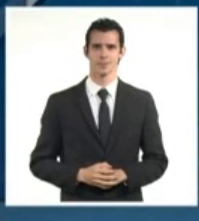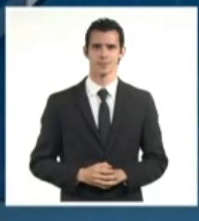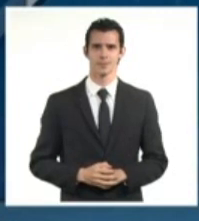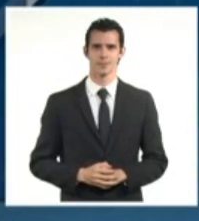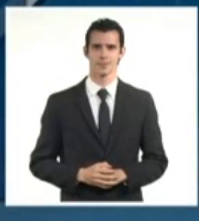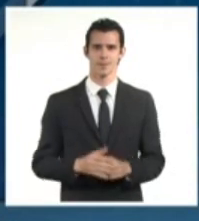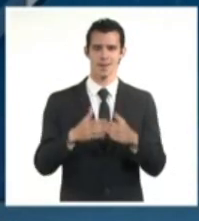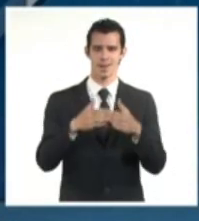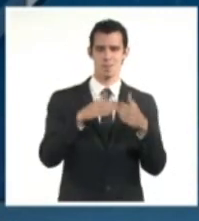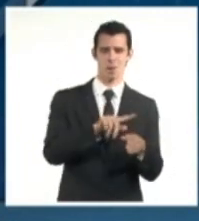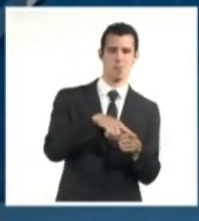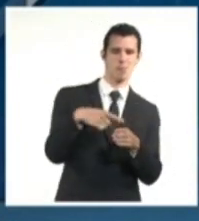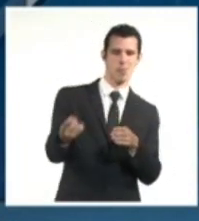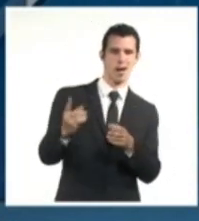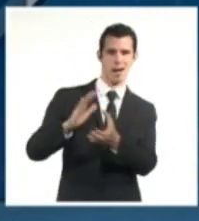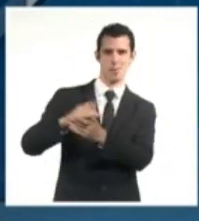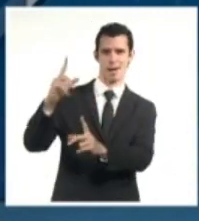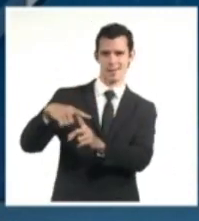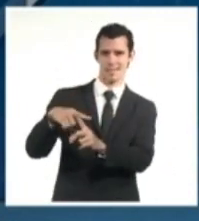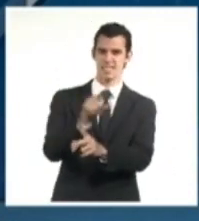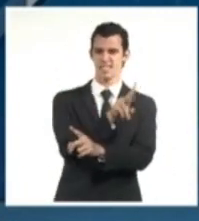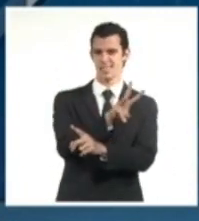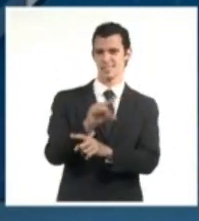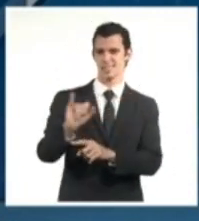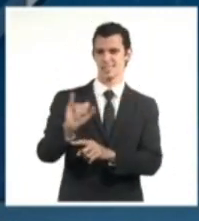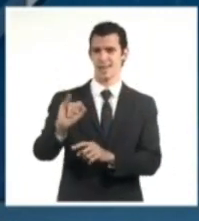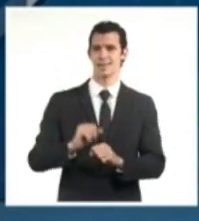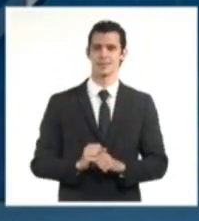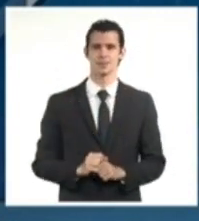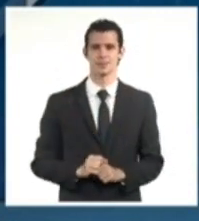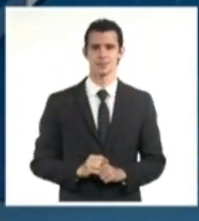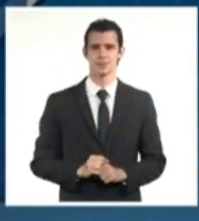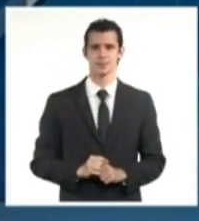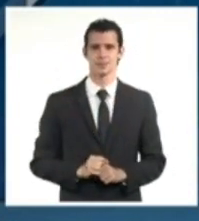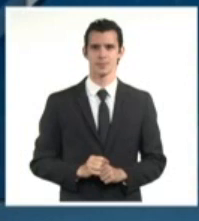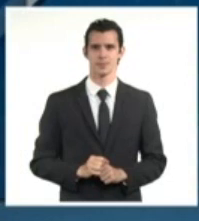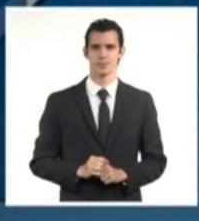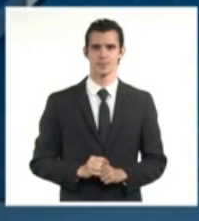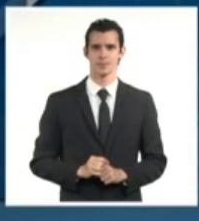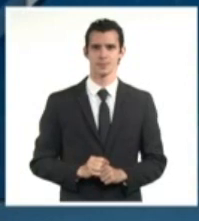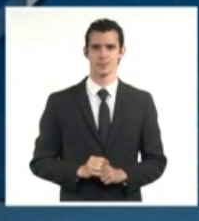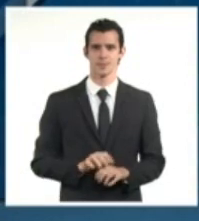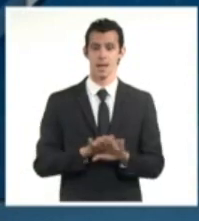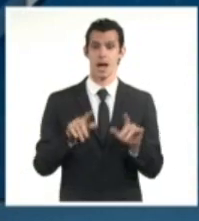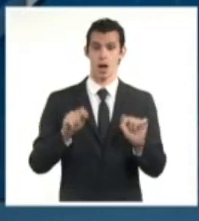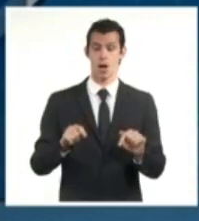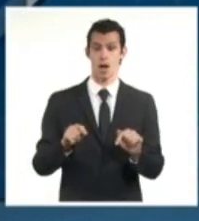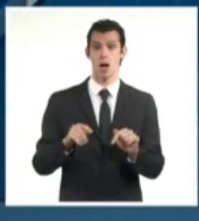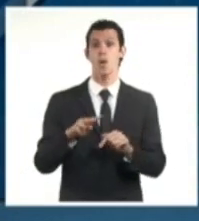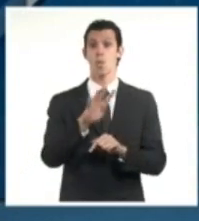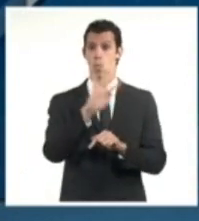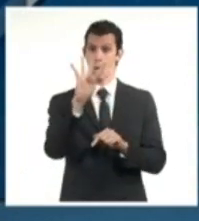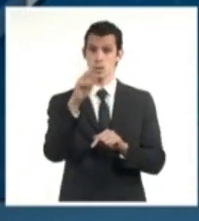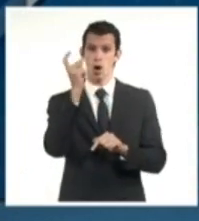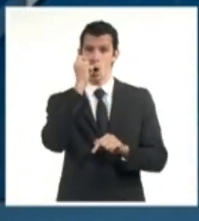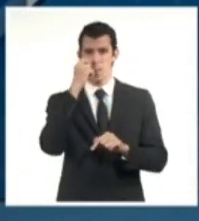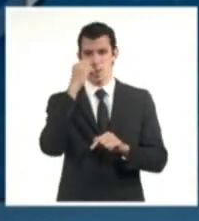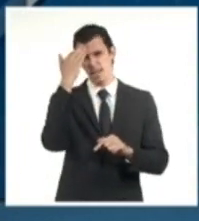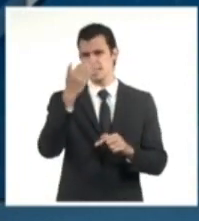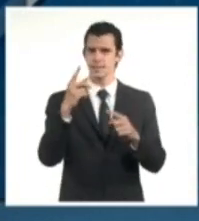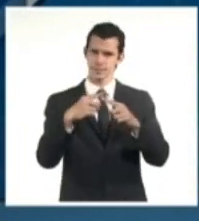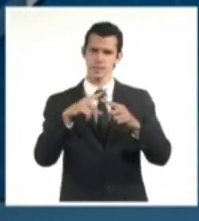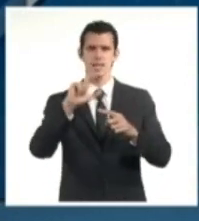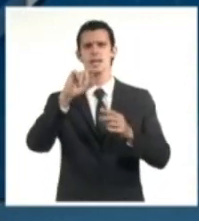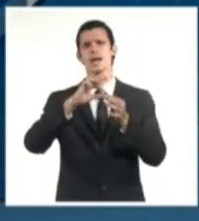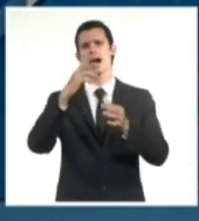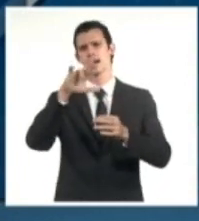ganar 13-6, apoyados en la cuarta victoria de la postemporada para César García, que ha respondido muy bien